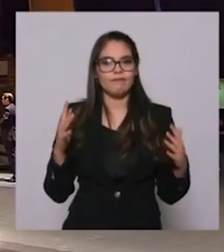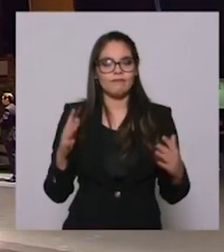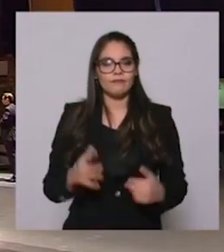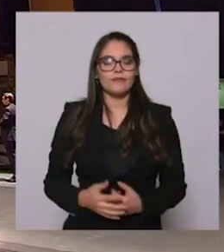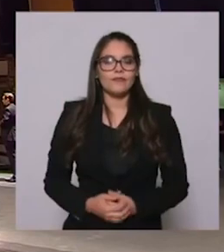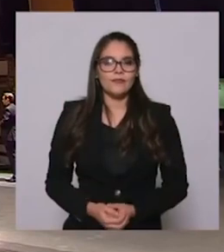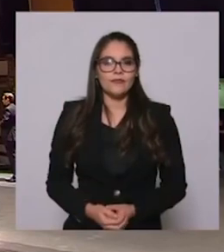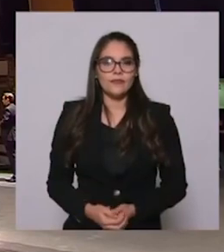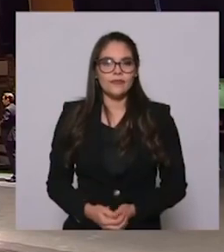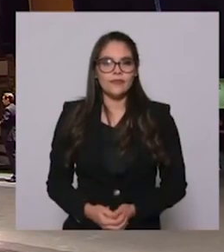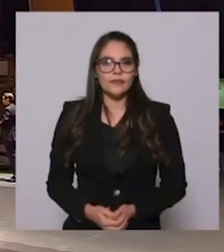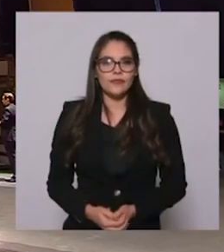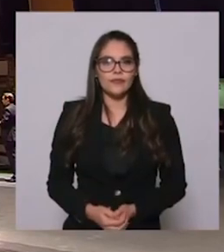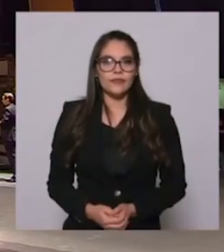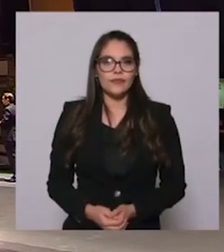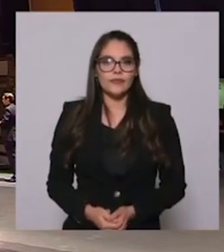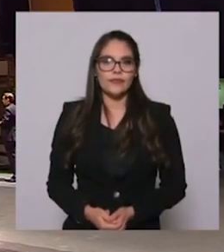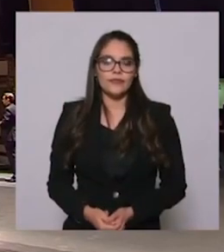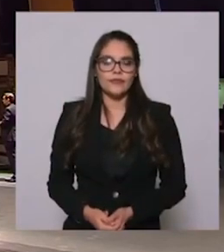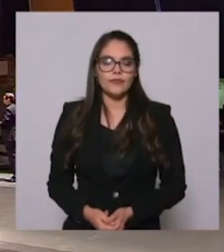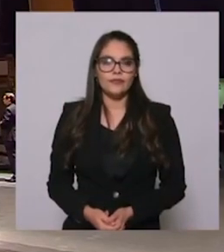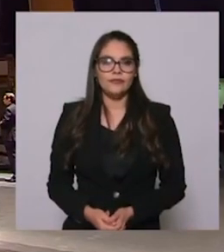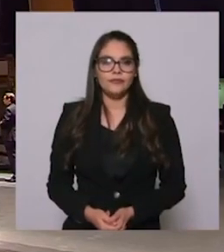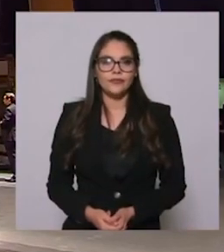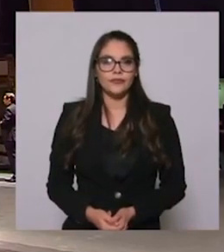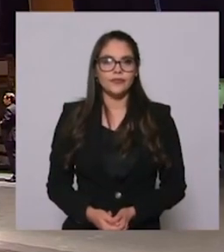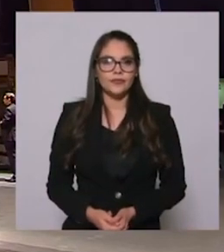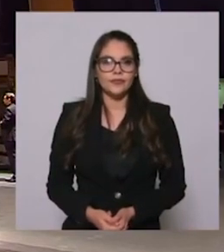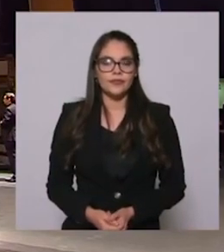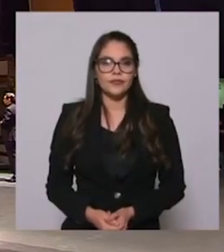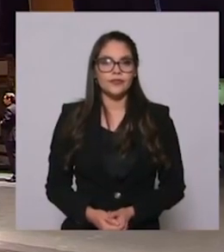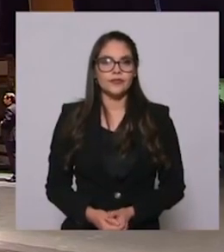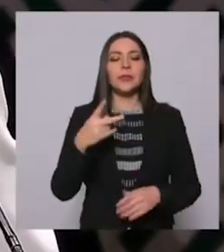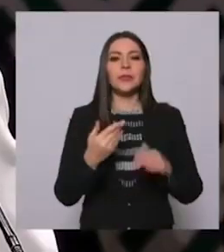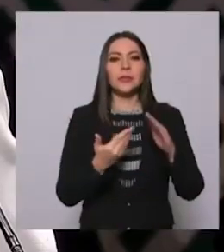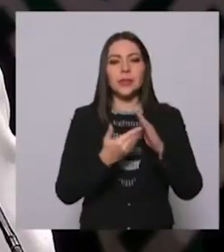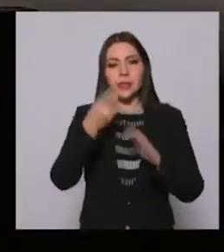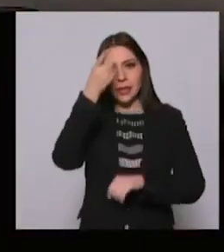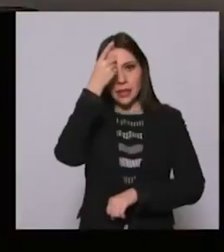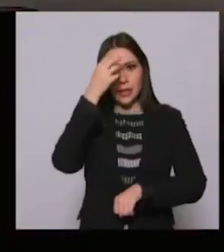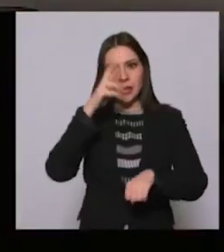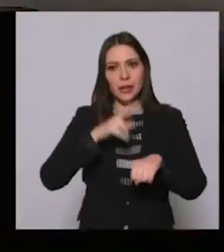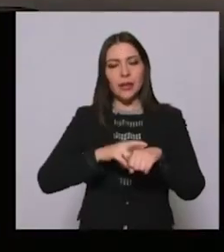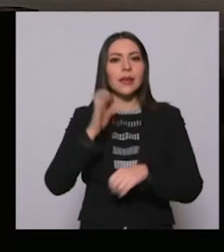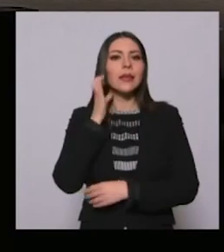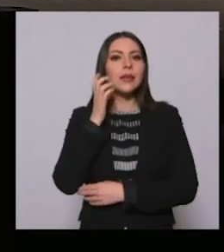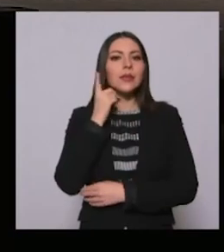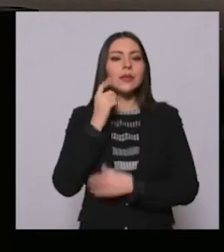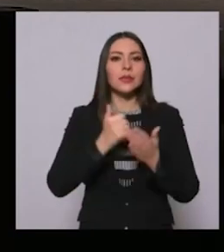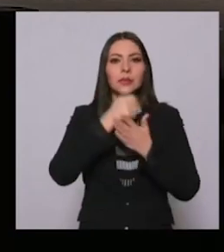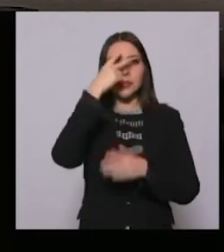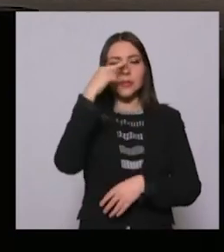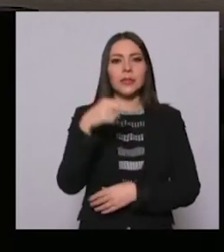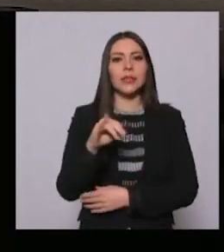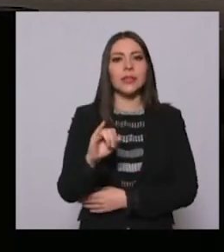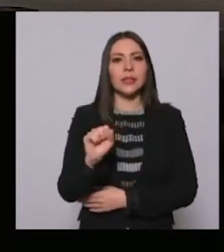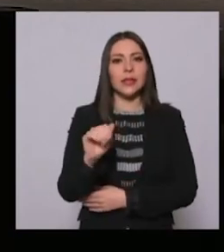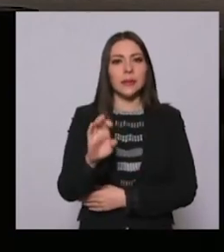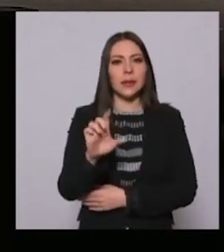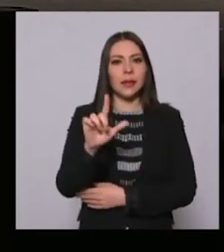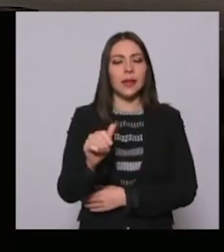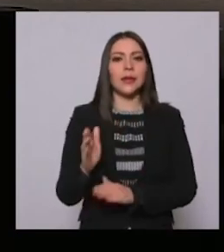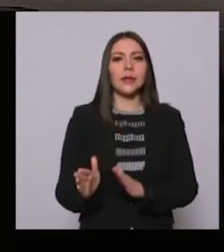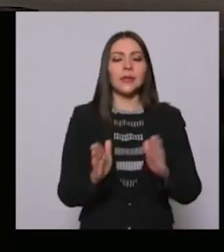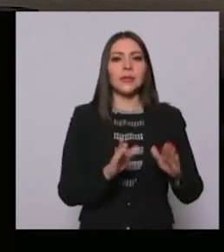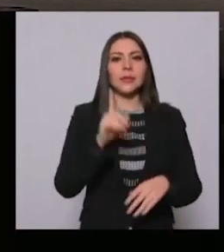La jefa de gobierno de la Ciudad de México, Claudia Sheinbaum, aseguró que en su primer año de gestión se eliminó la corrupción y disminuyó